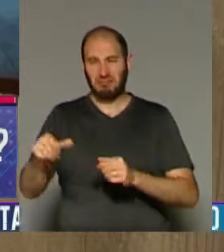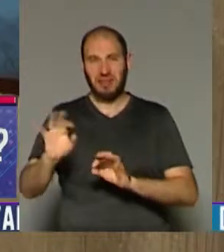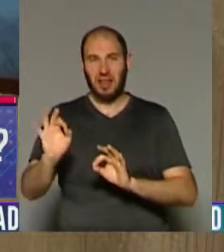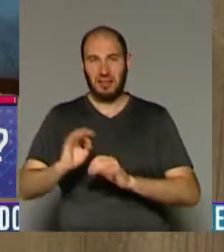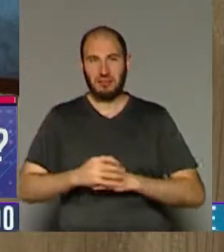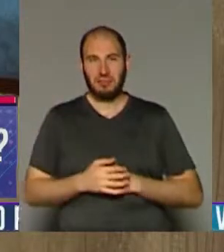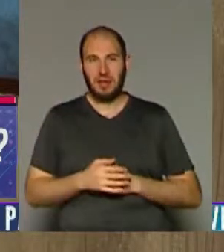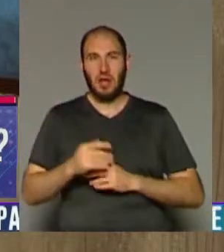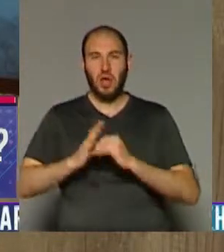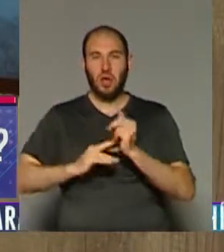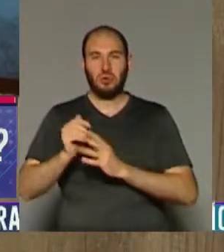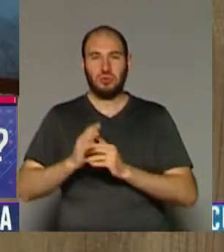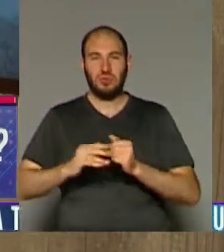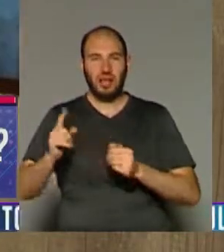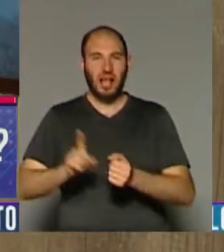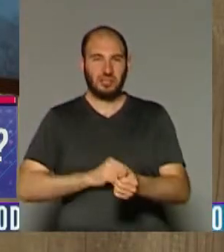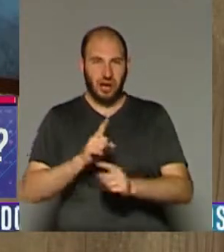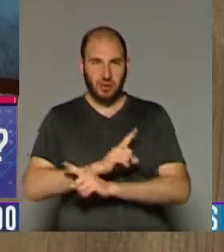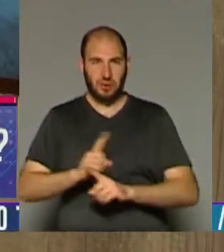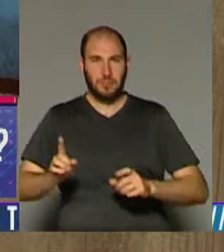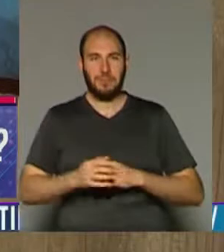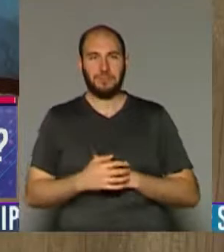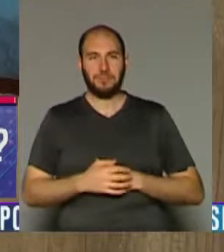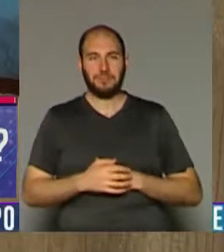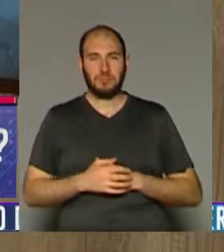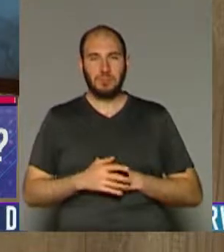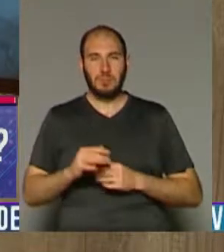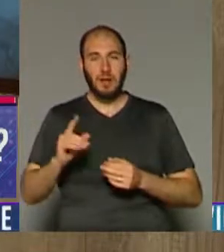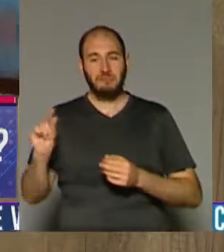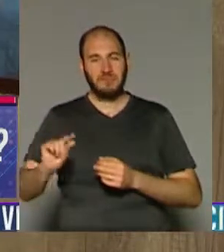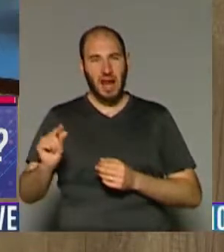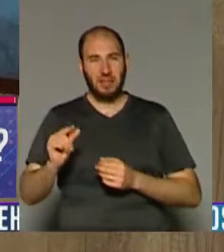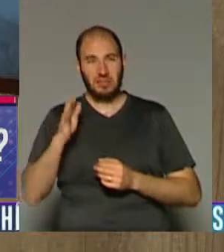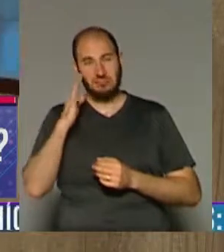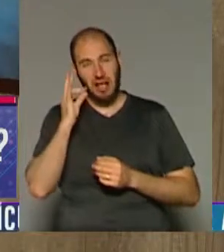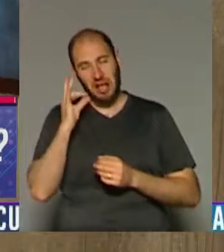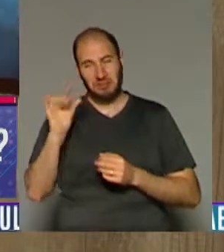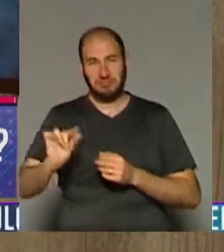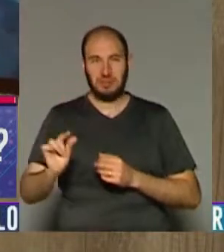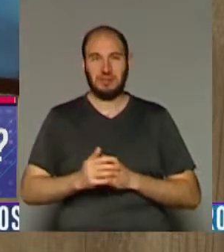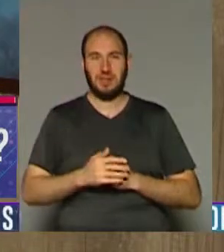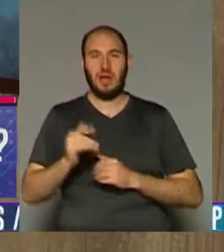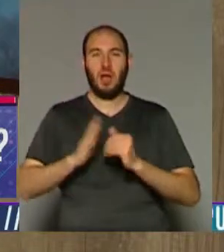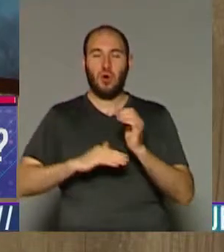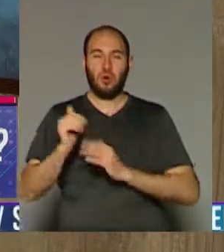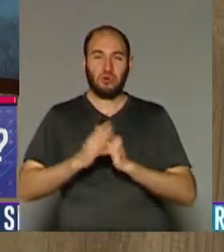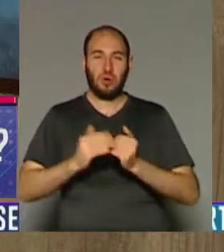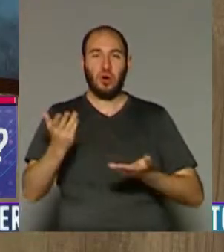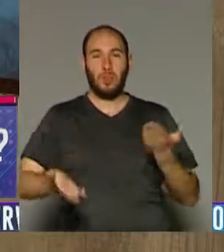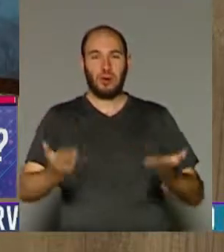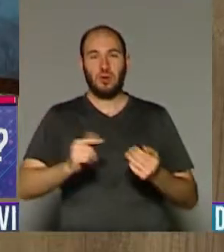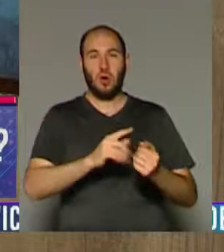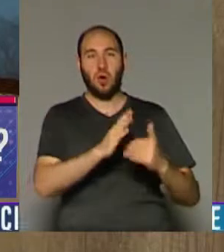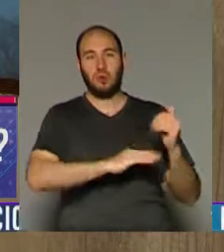ningún tipo de construcción, lo que se llama tradicional, y es un poco más barato, levemente más barato a la hora de construir que la